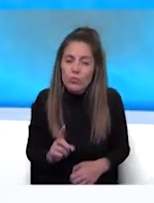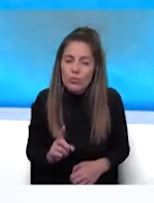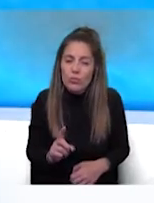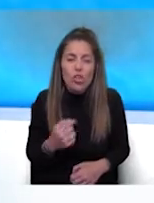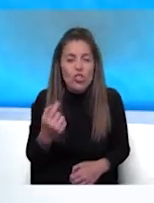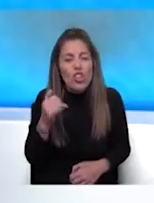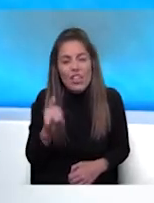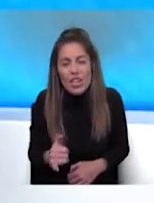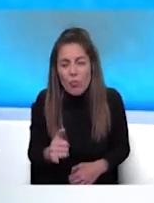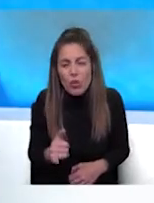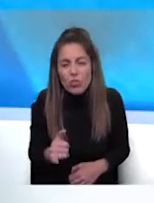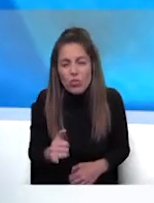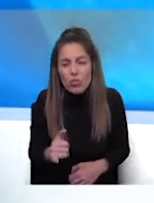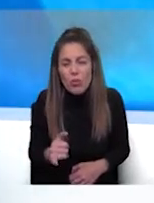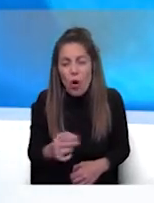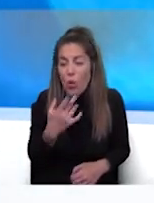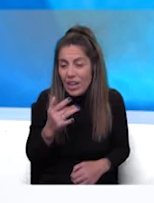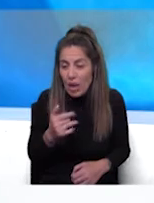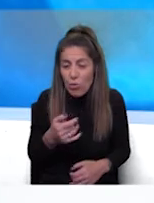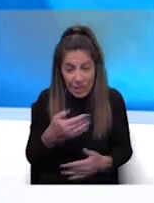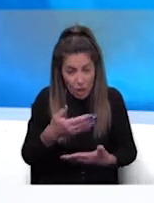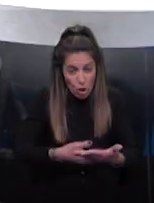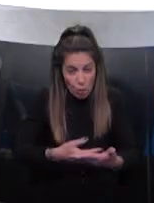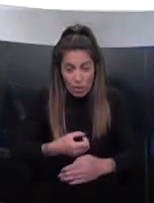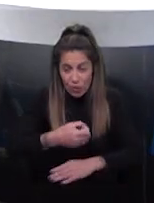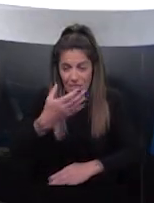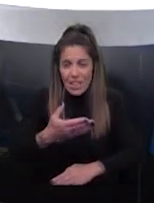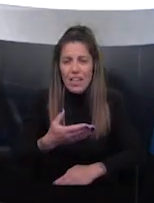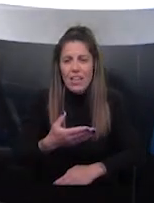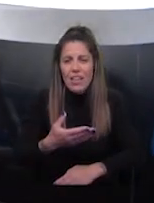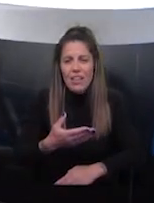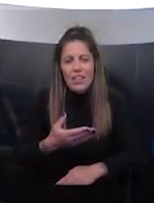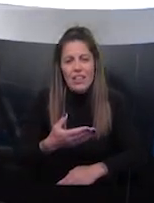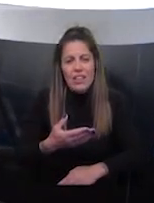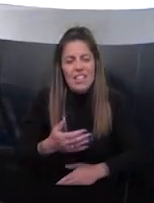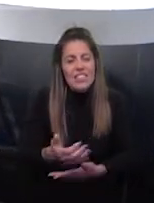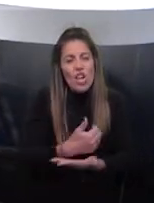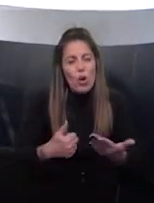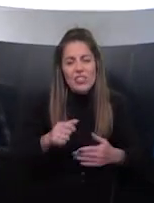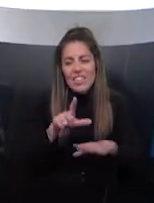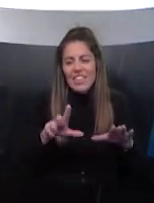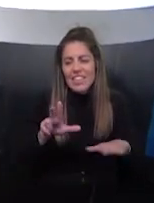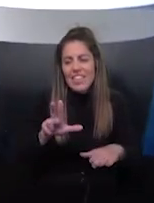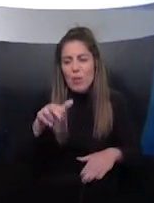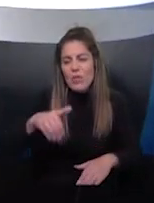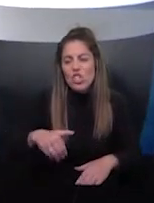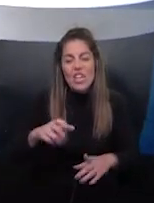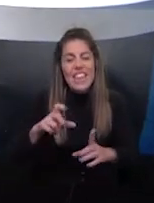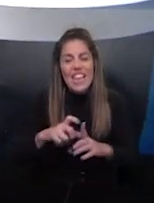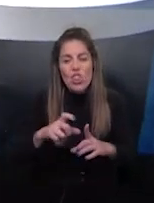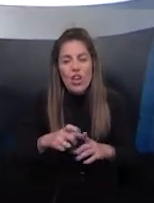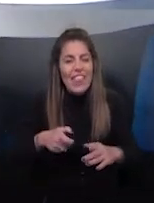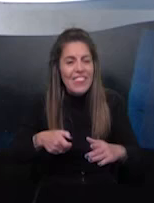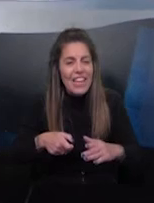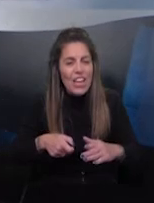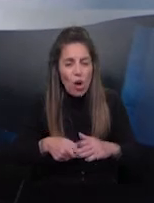Nosotros tenemos, para ponerte un ejemplo que está en el documento oficial, se decomisaron 73 millones de dólares de mercadería de contrabando.